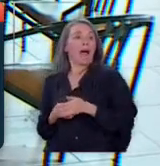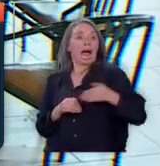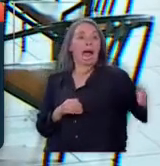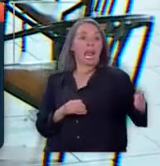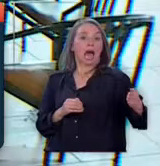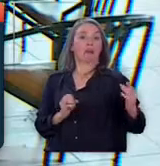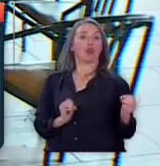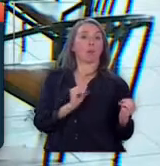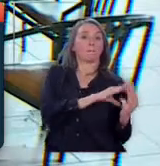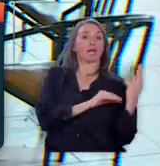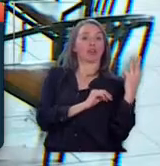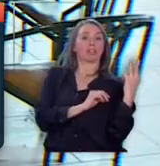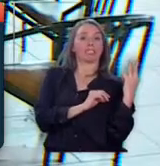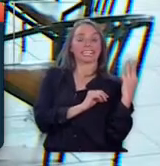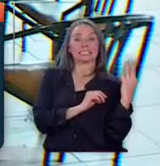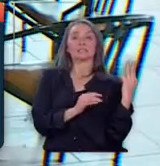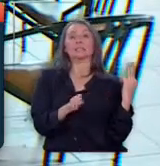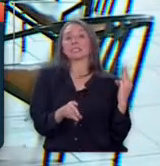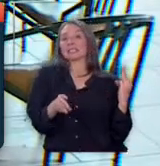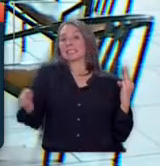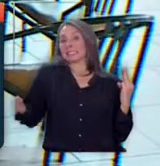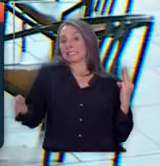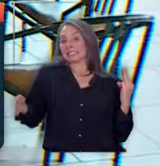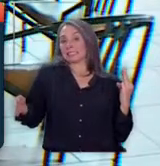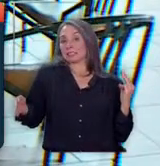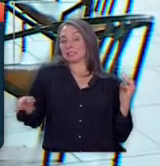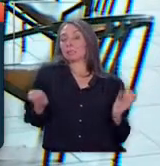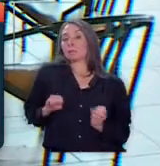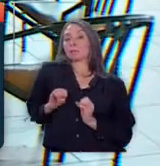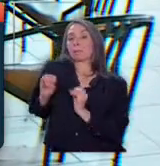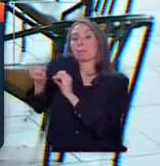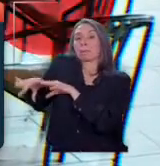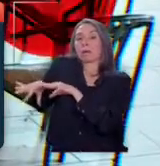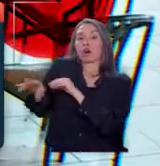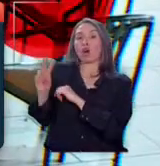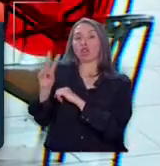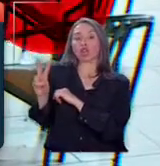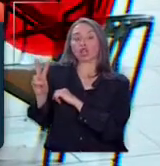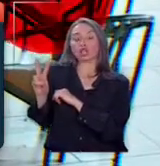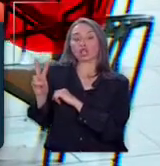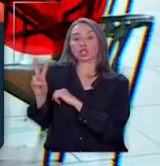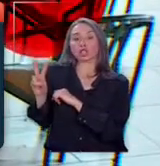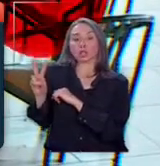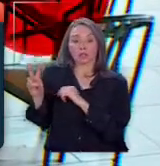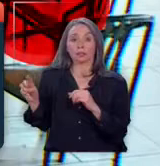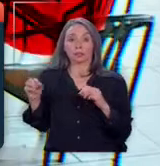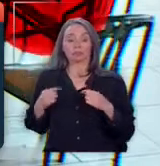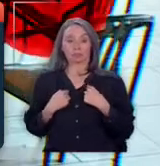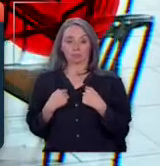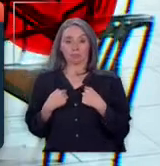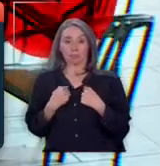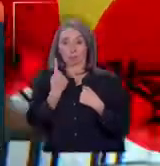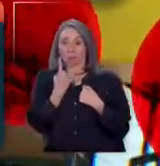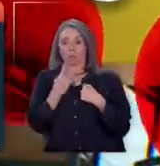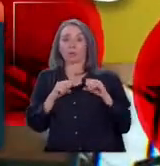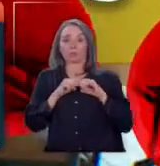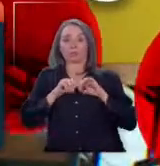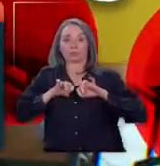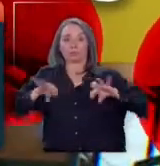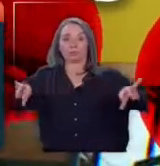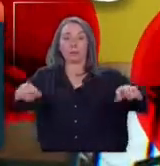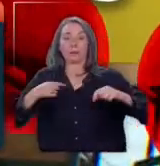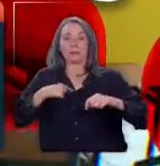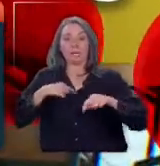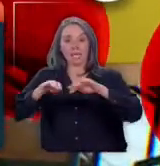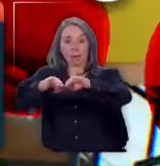tres personas y la mesa c que estaba algo más lejos donde se registraron dos contagios adicionales ahora En mi